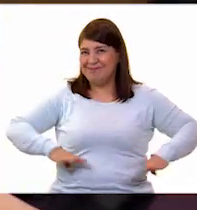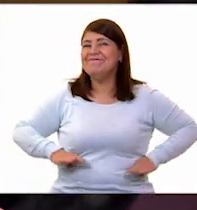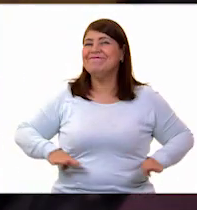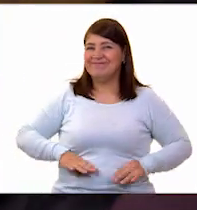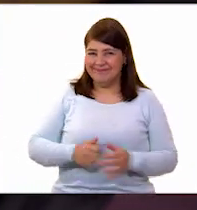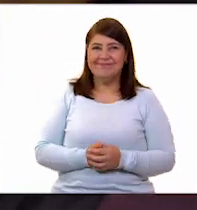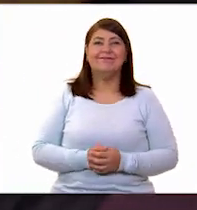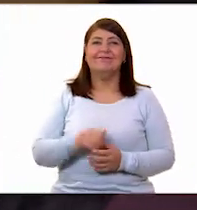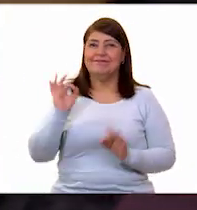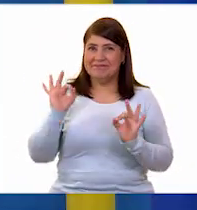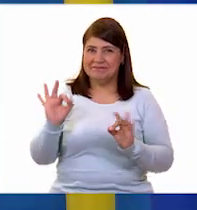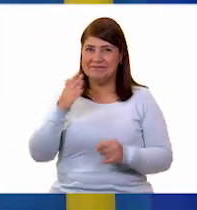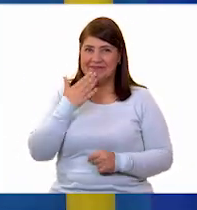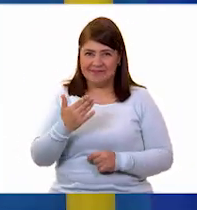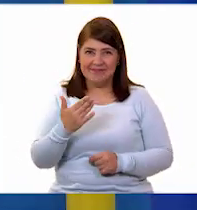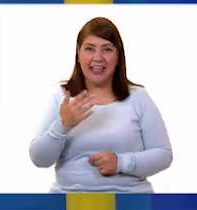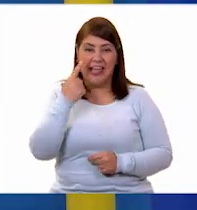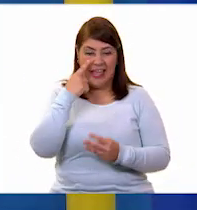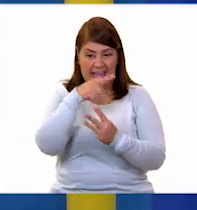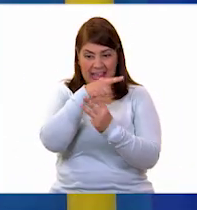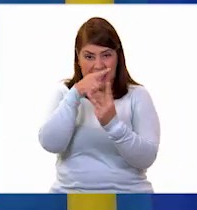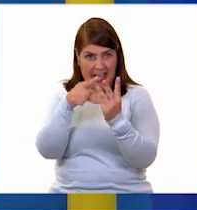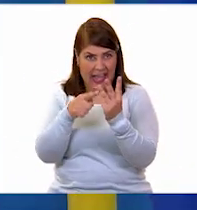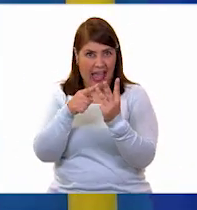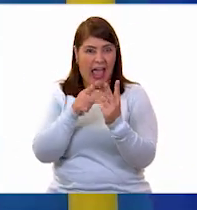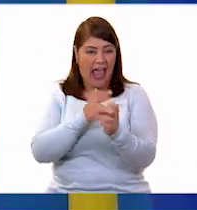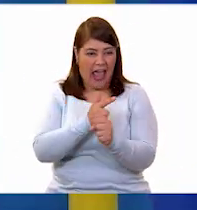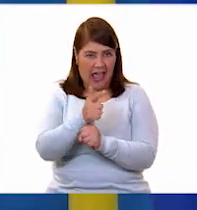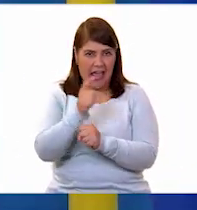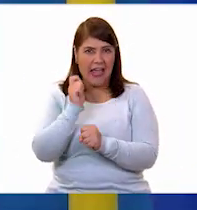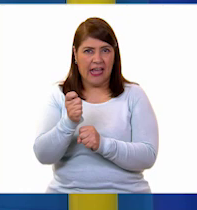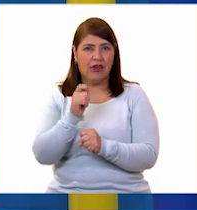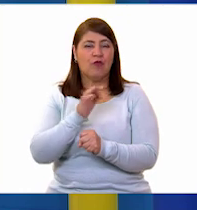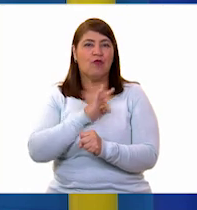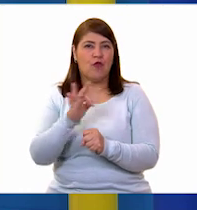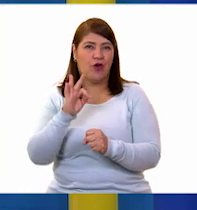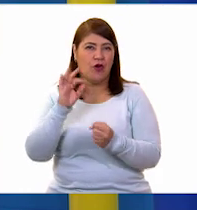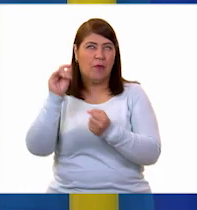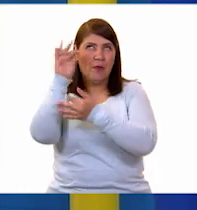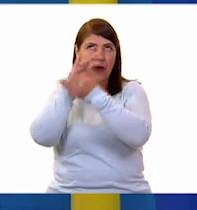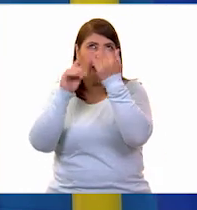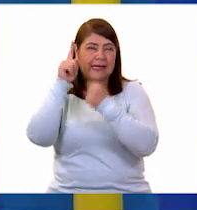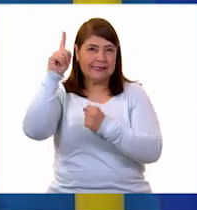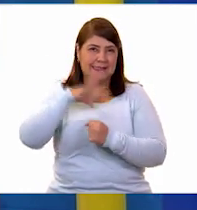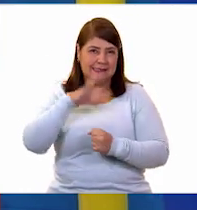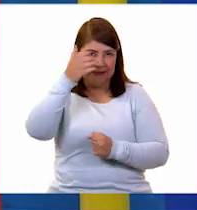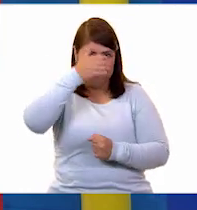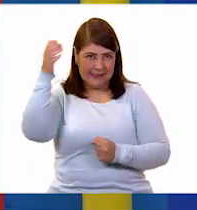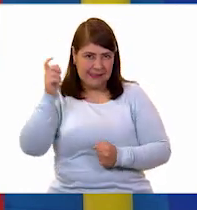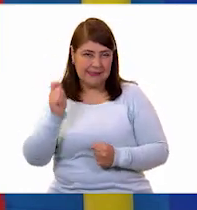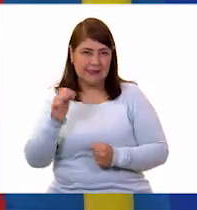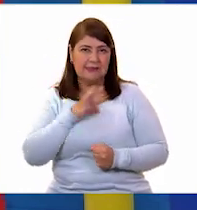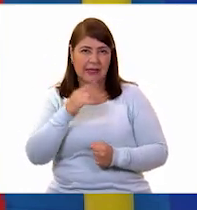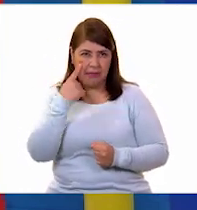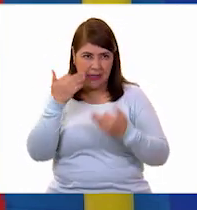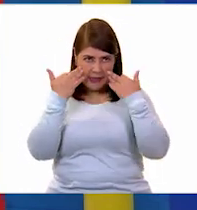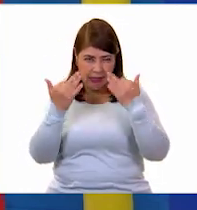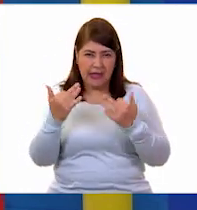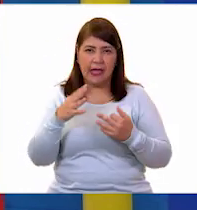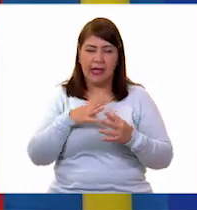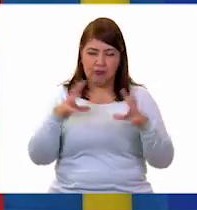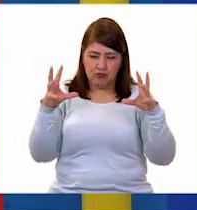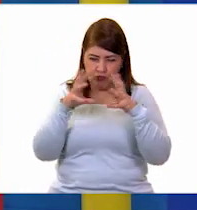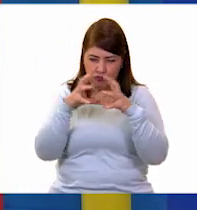¡Perfecto! Ya identificamos cada uno de los cuerpos celestes y diferenciamos su tamaño. Si este es el tamaño